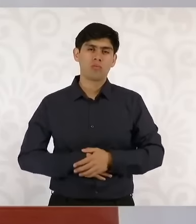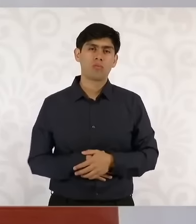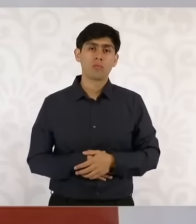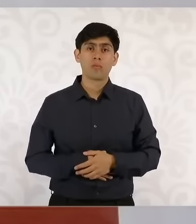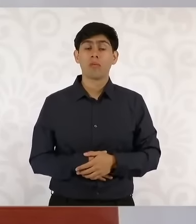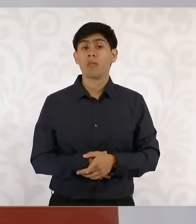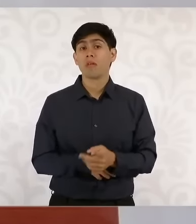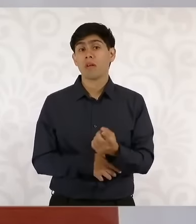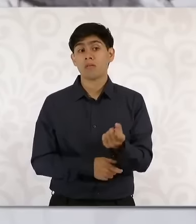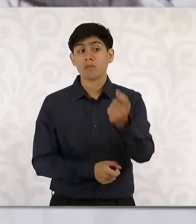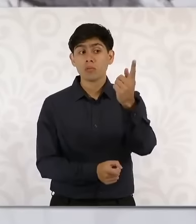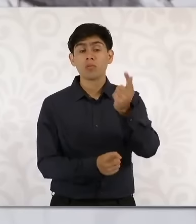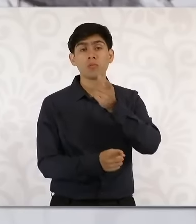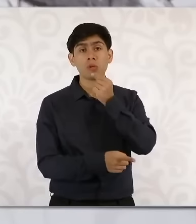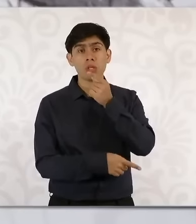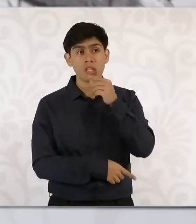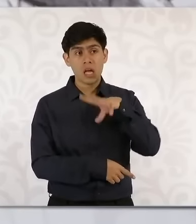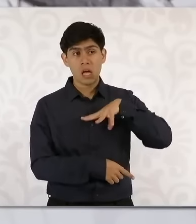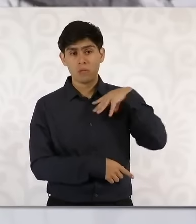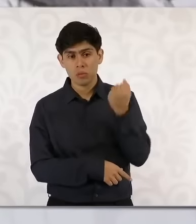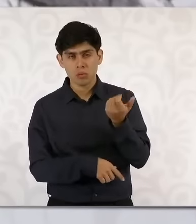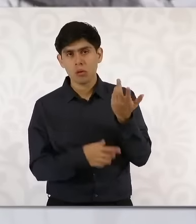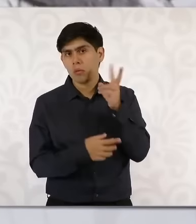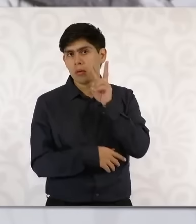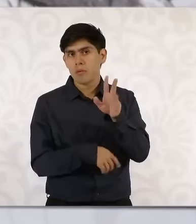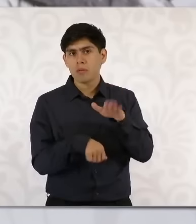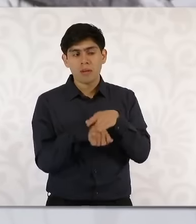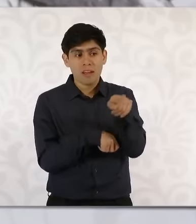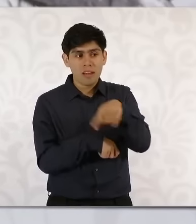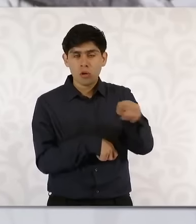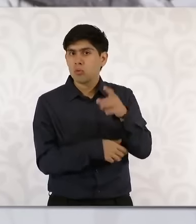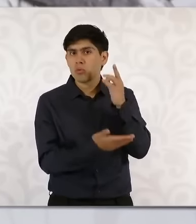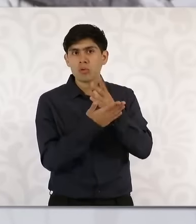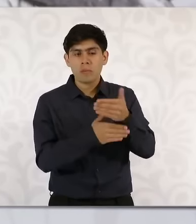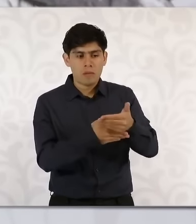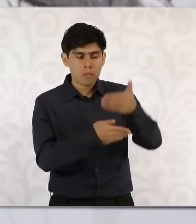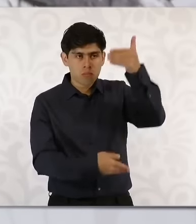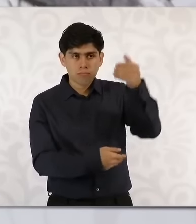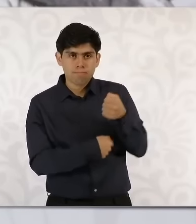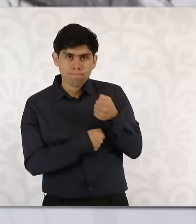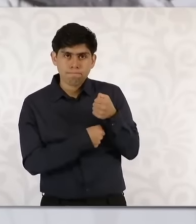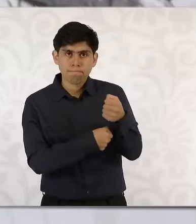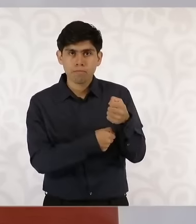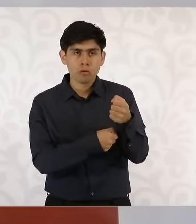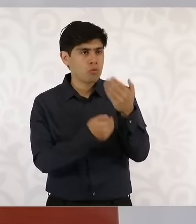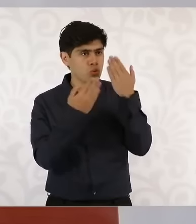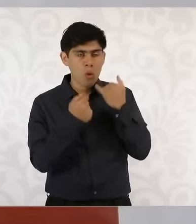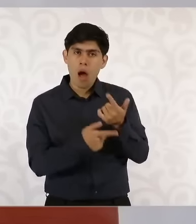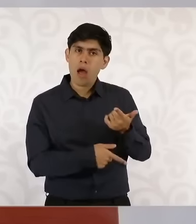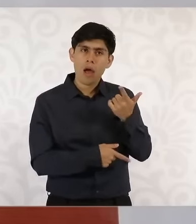abusó, digamos, de su… Además, nada más llevan escudos. No llevan nada más que escudos, ni siquiera llevan